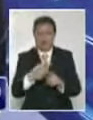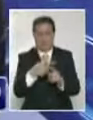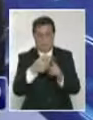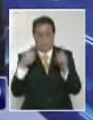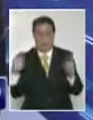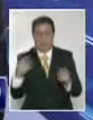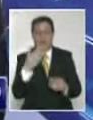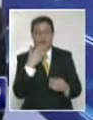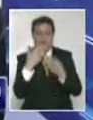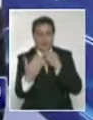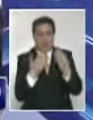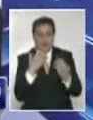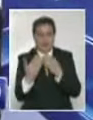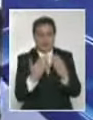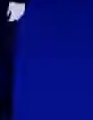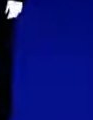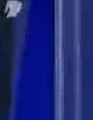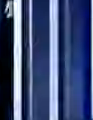Vamos a continuar hablando. Patricia. Sí,